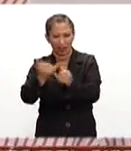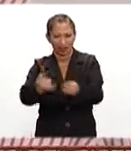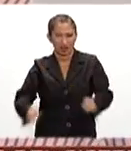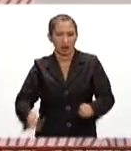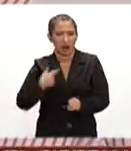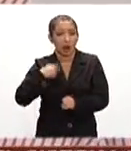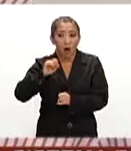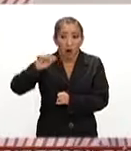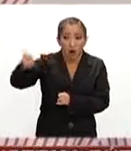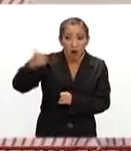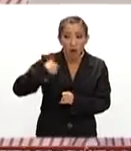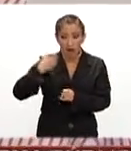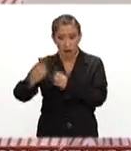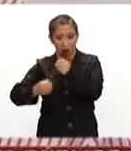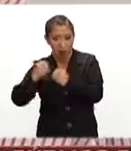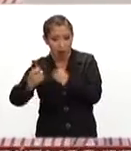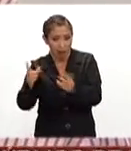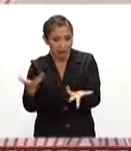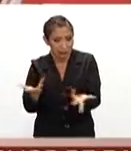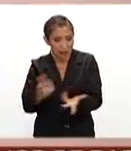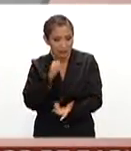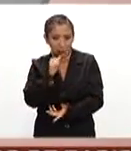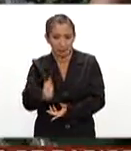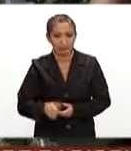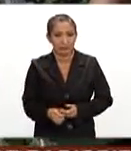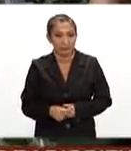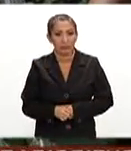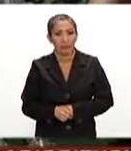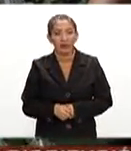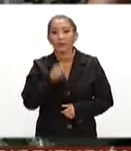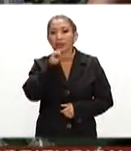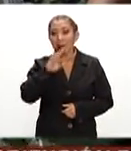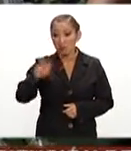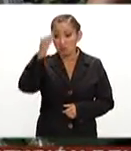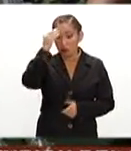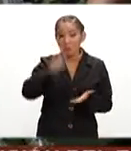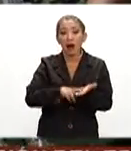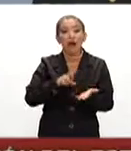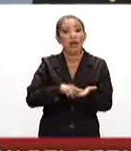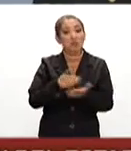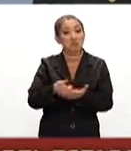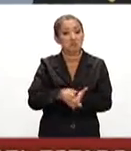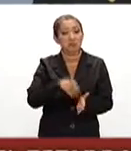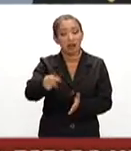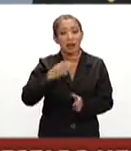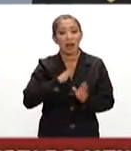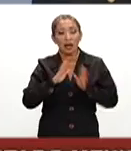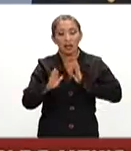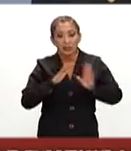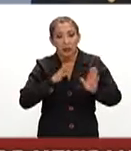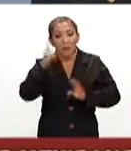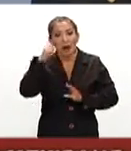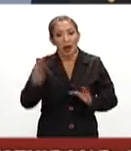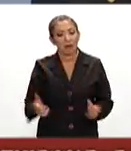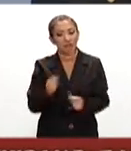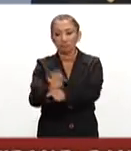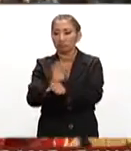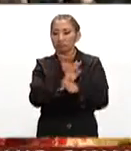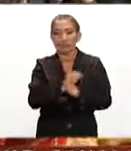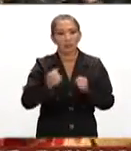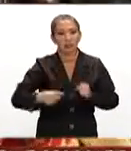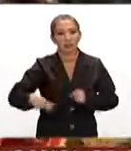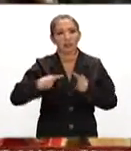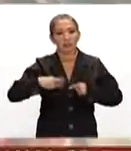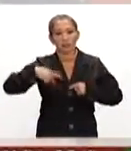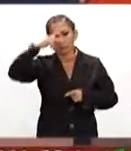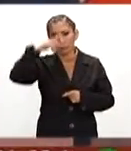inauguramos o cualquier otra pueda realizarse. Además, reconoce el sacrificio de las Fuerzas Armadas para salvaguardar la seguridad